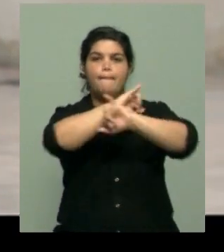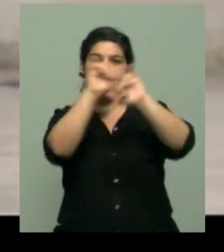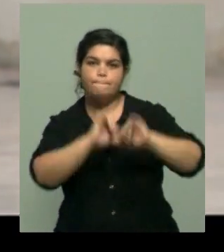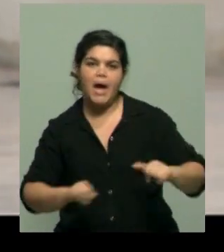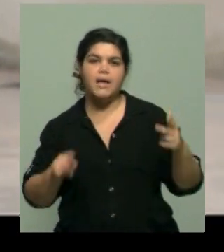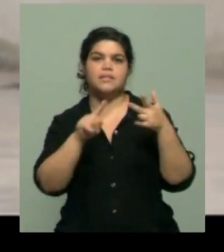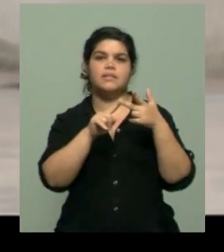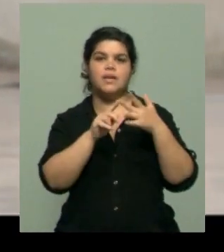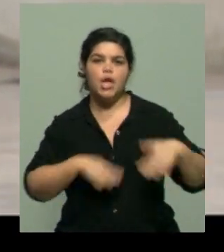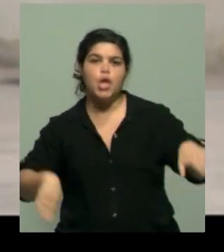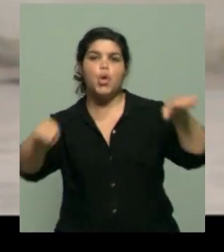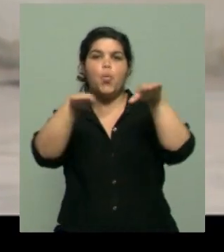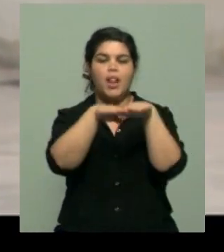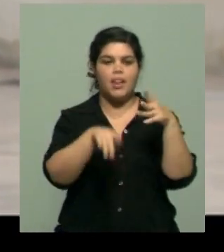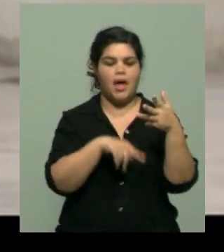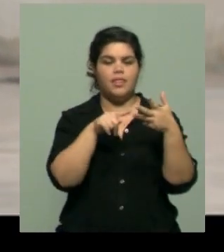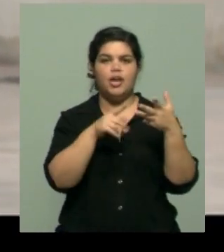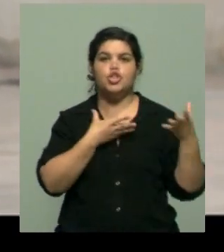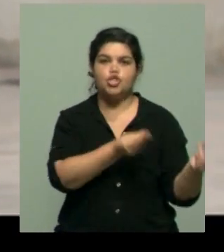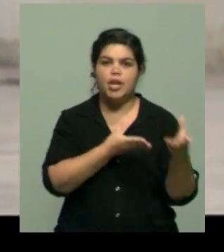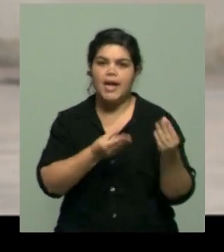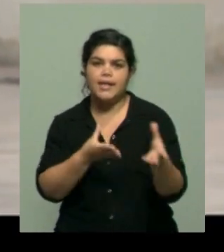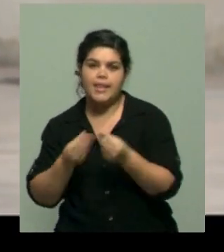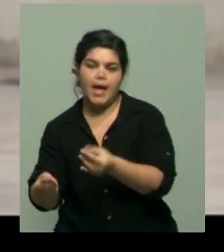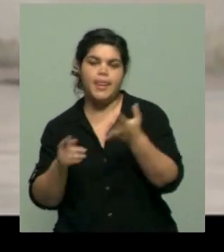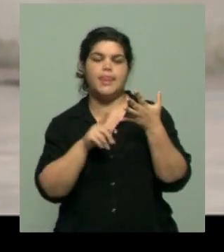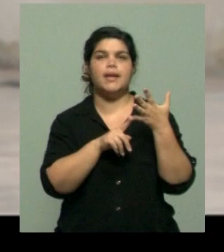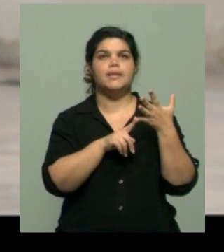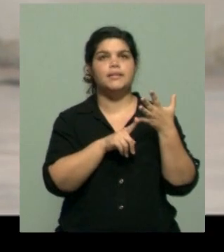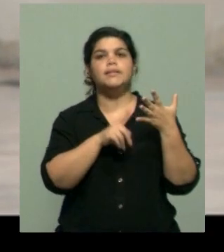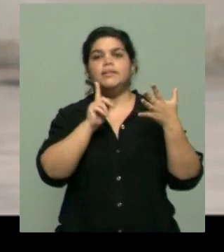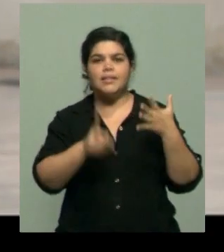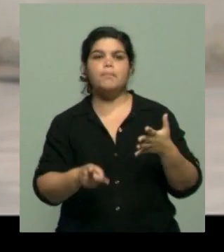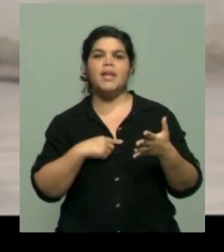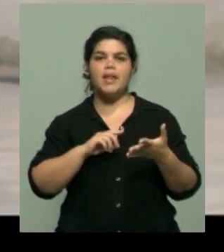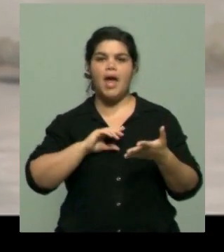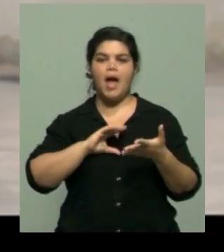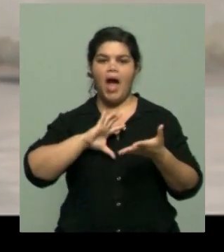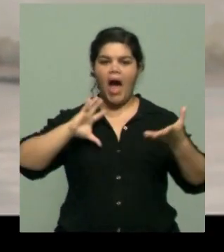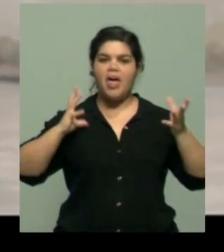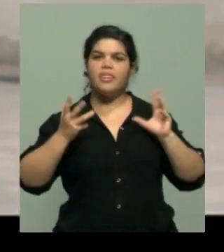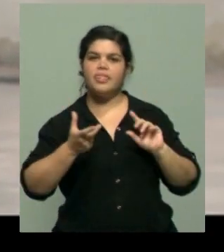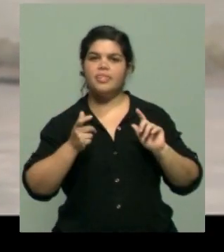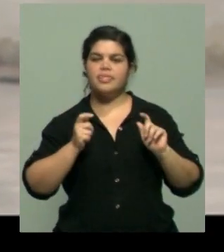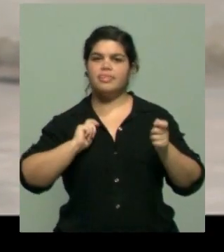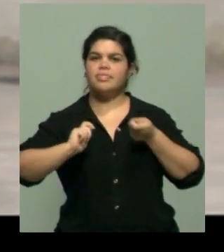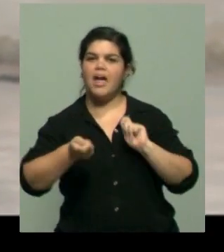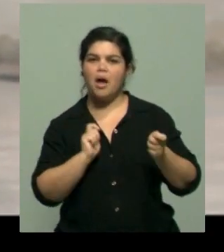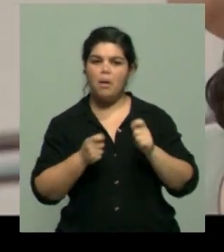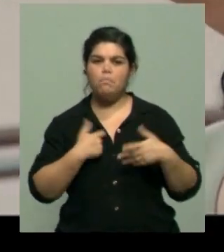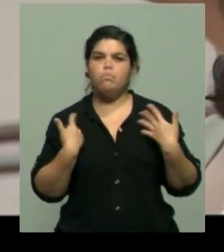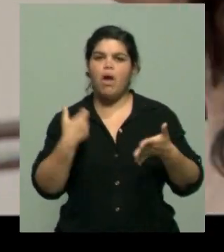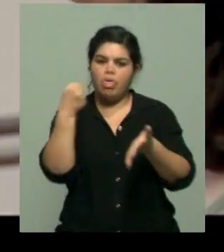paz, la igualdad, la solidaridad, la posibilidad de adaptación y resiliencia, si se quiere